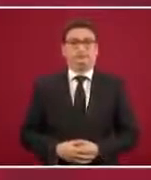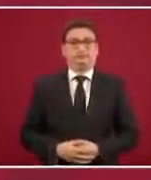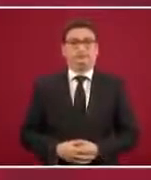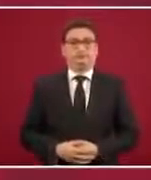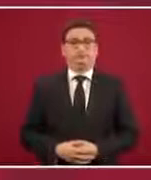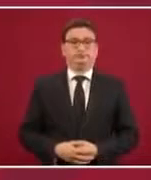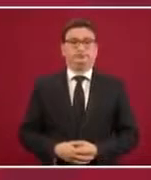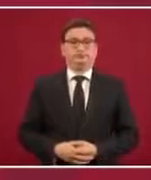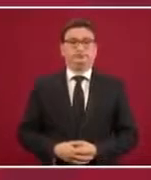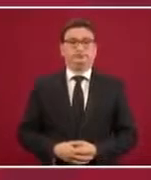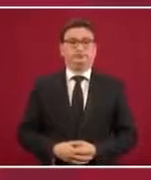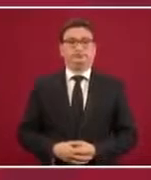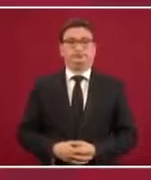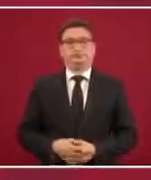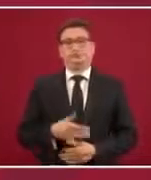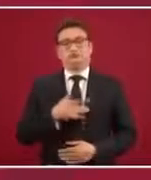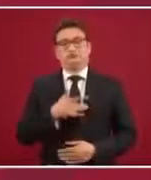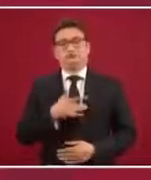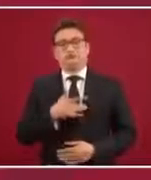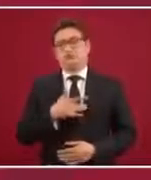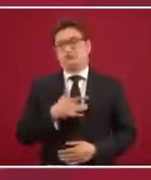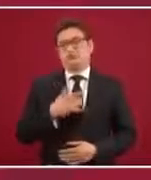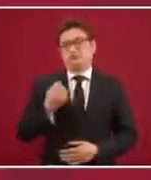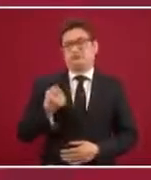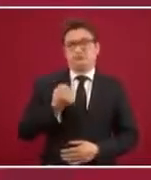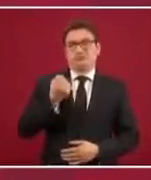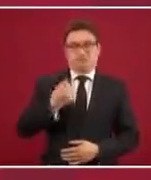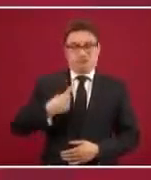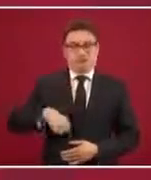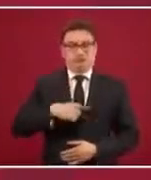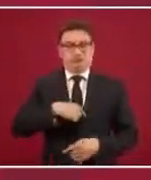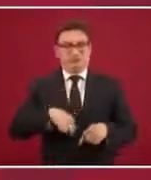Afortunadamente, nosotros tenemos